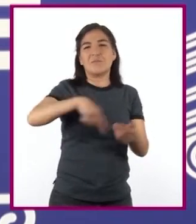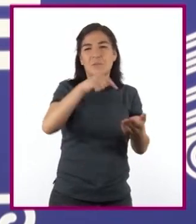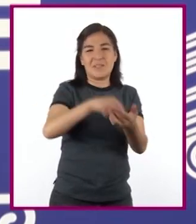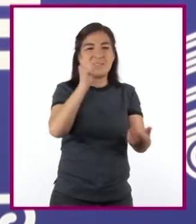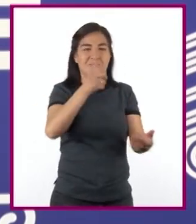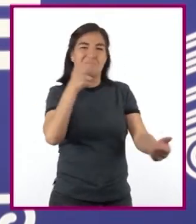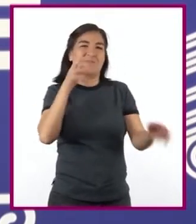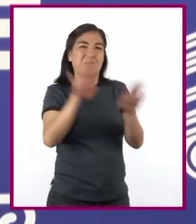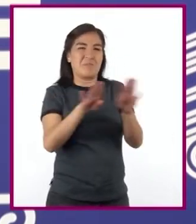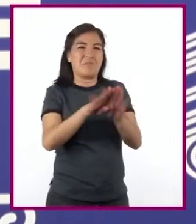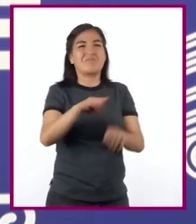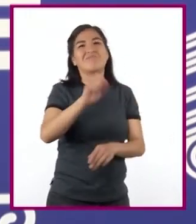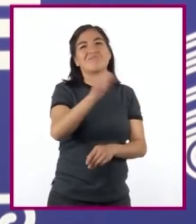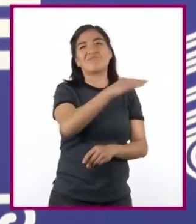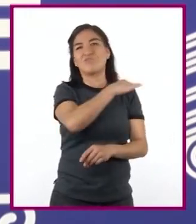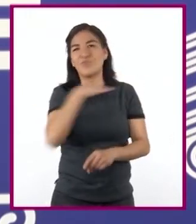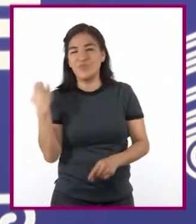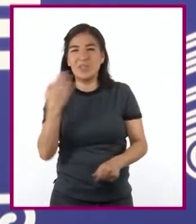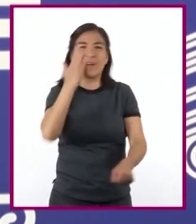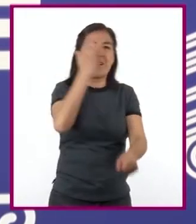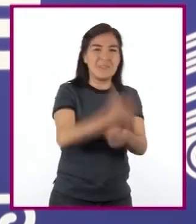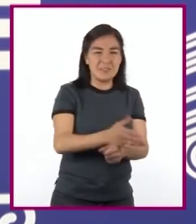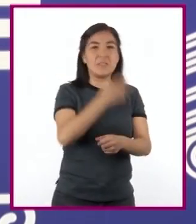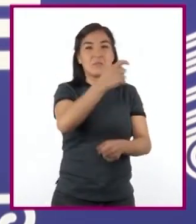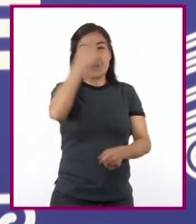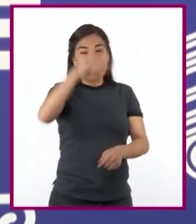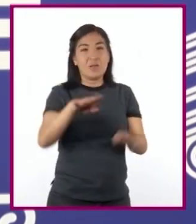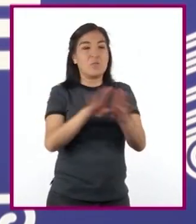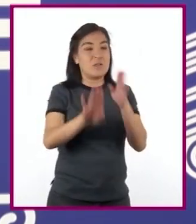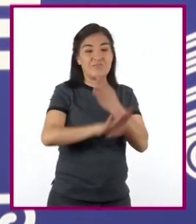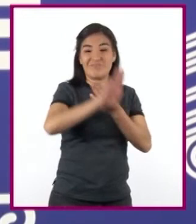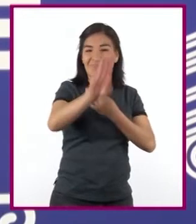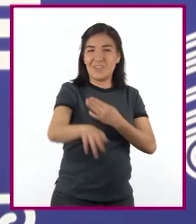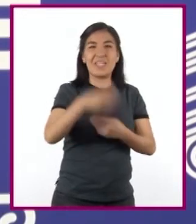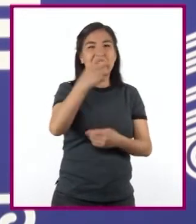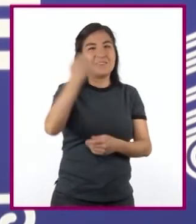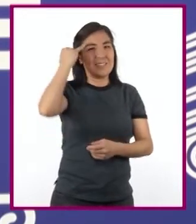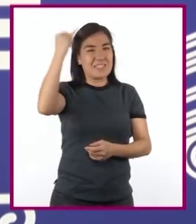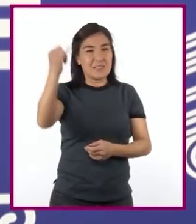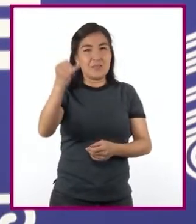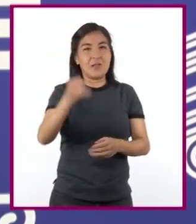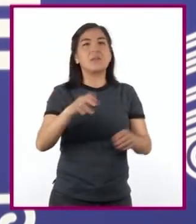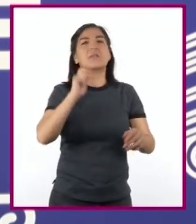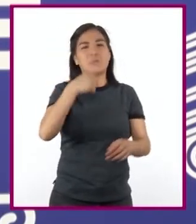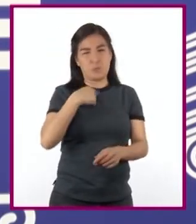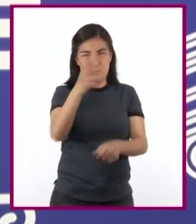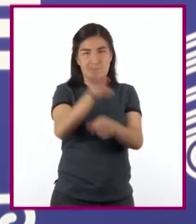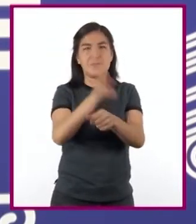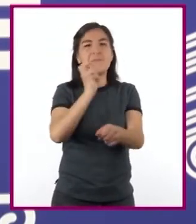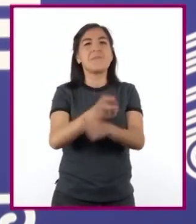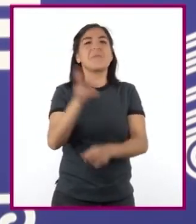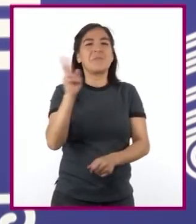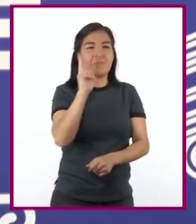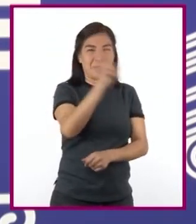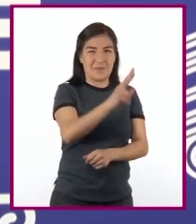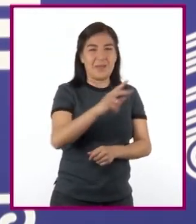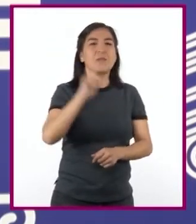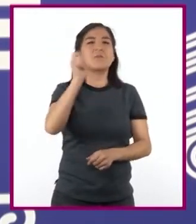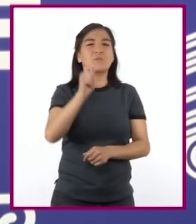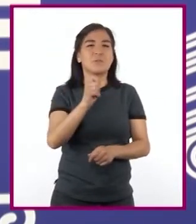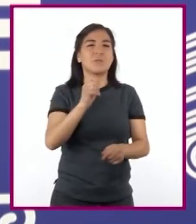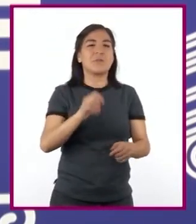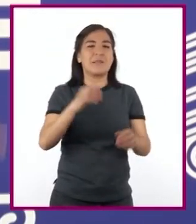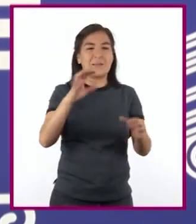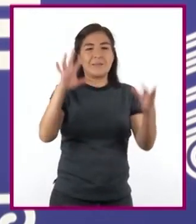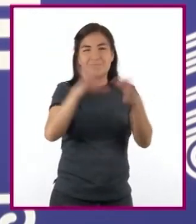la Santa Inquisición para evitar la difusión de las ideas ilustradas en América, les invito a ver y escuchar